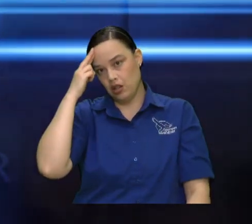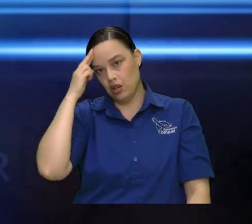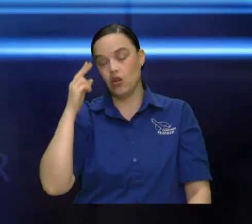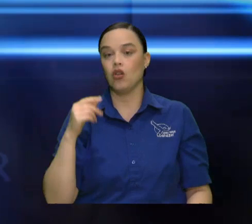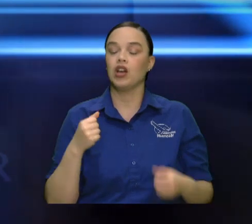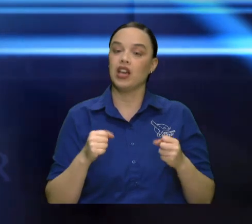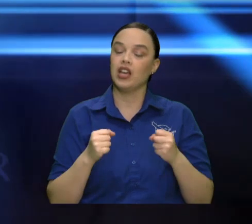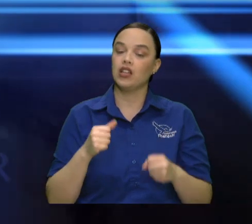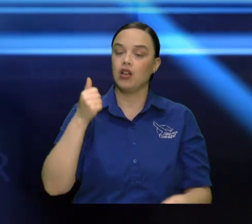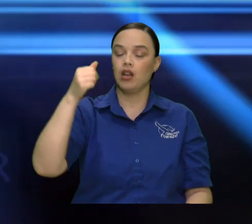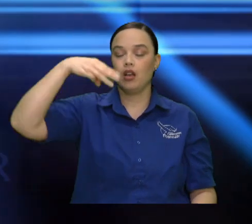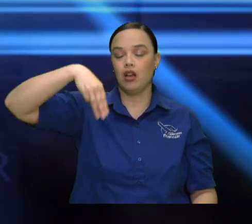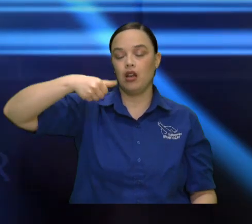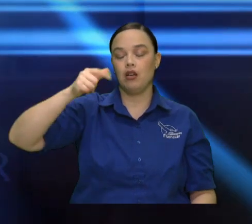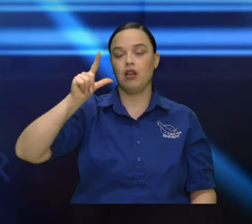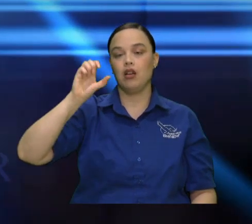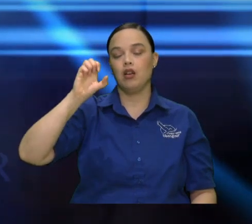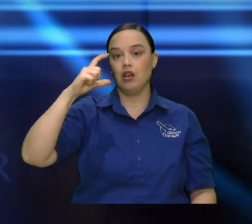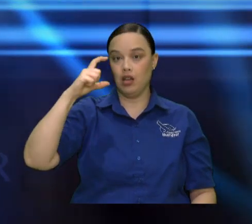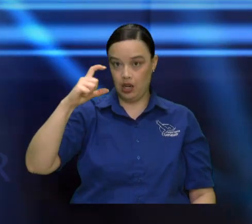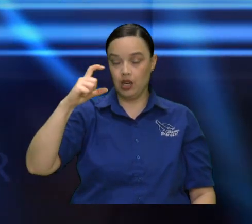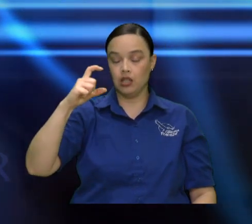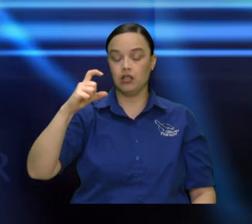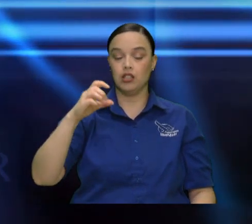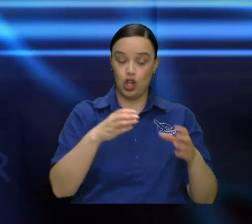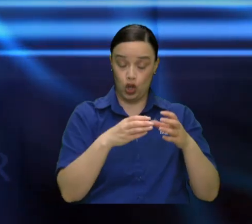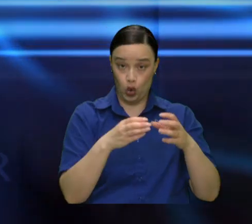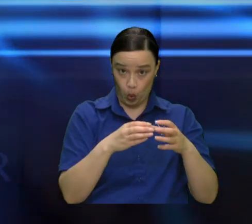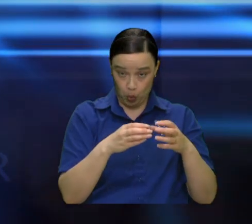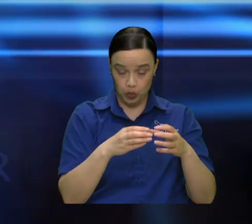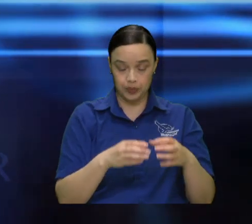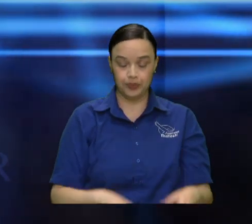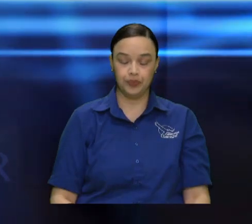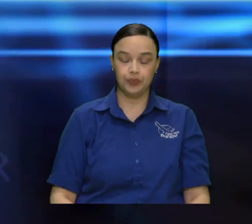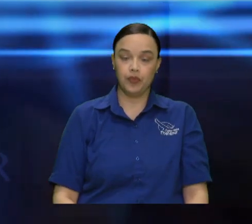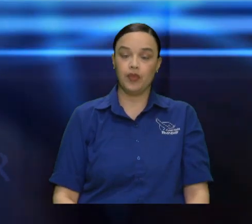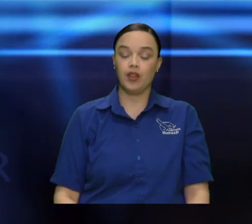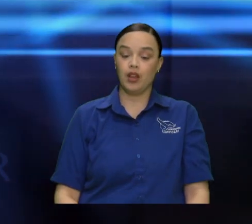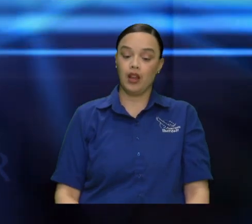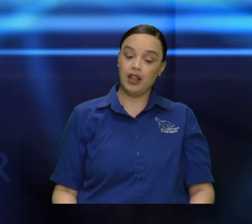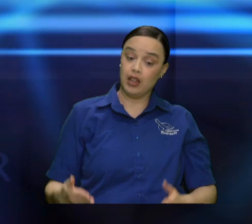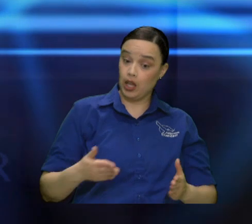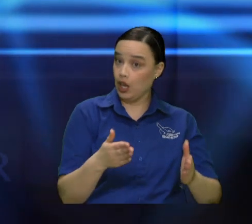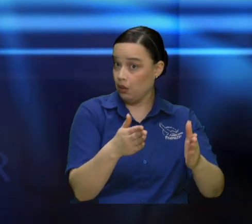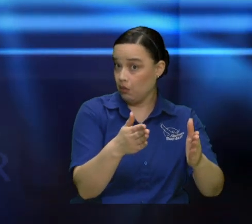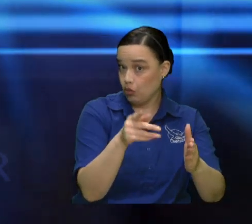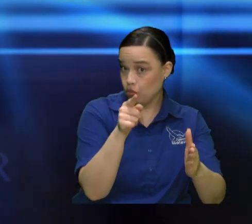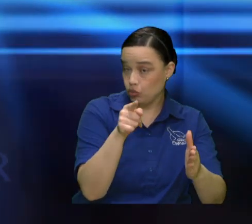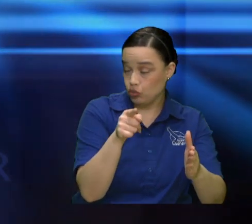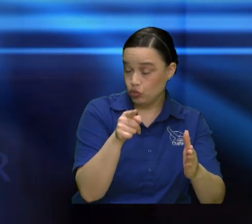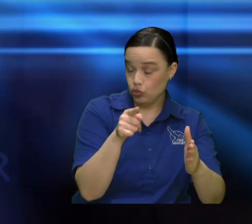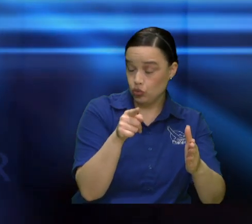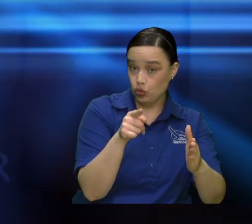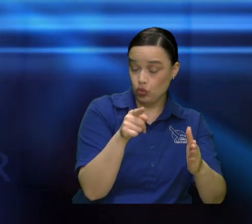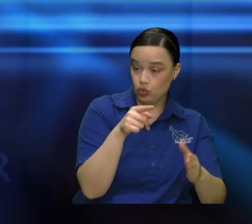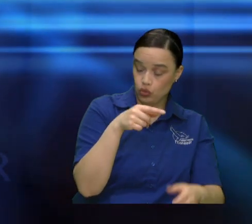hizo a males de los amalecitas en el camino cuando saliste de egipto